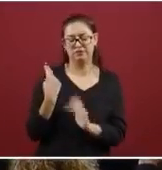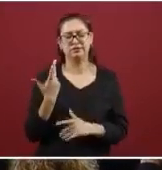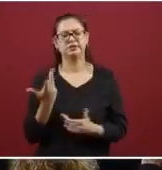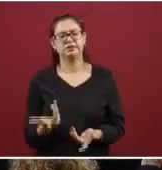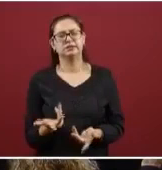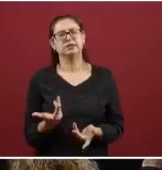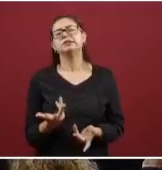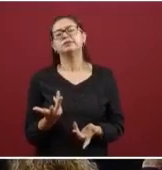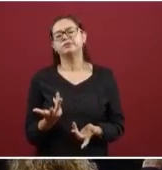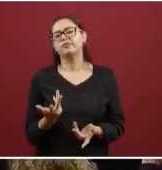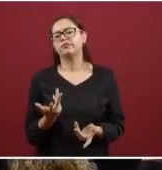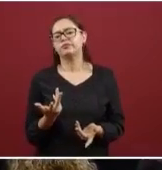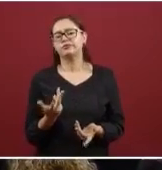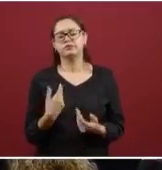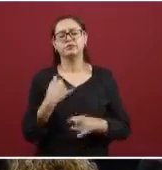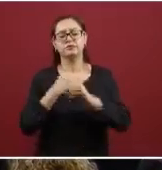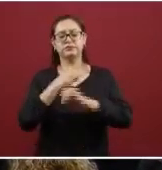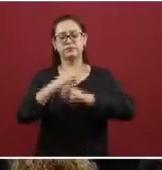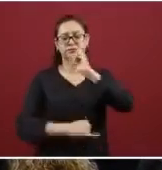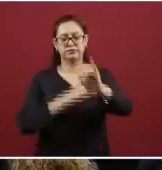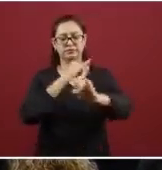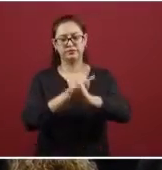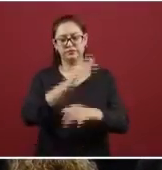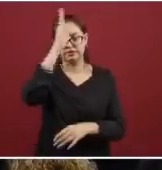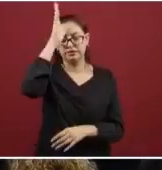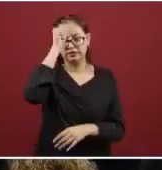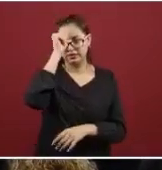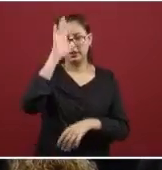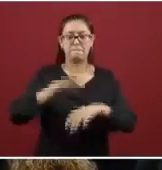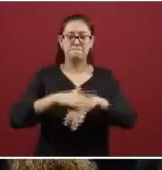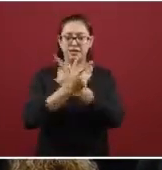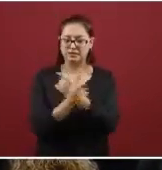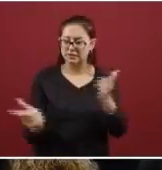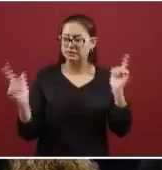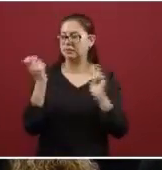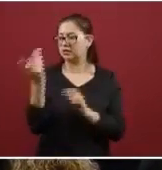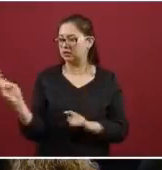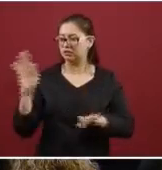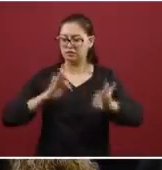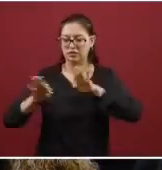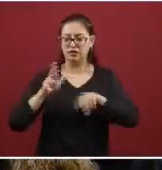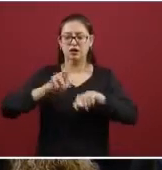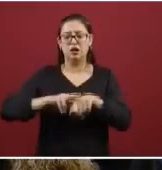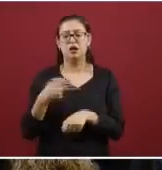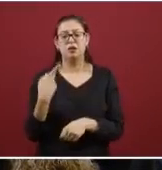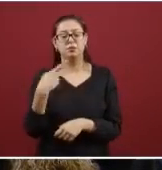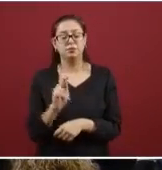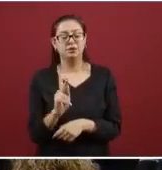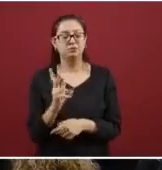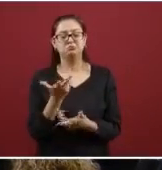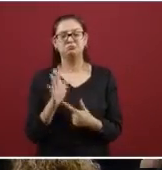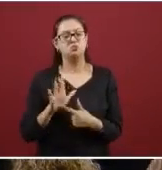aquel entonces hacer un acuerdo internacional de mayor libertad para los trabajadores, pero esto no se